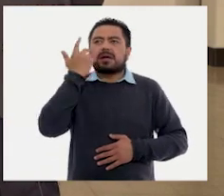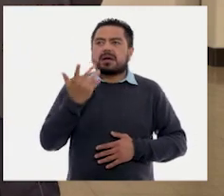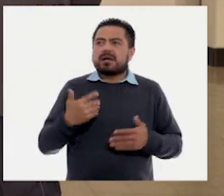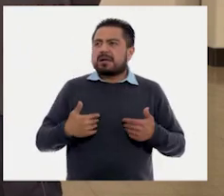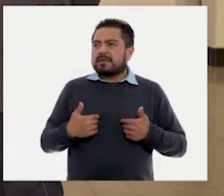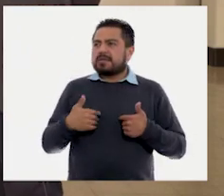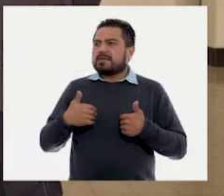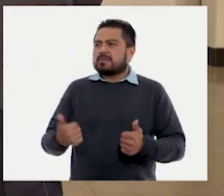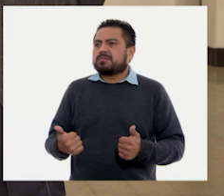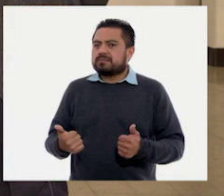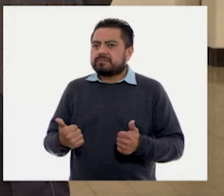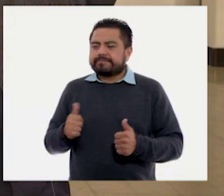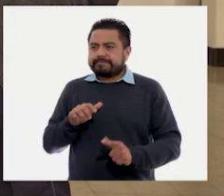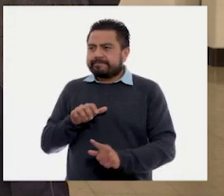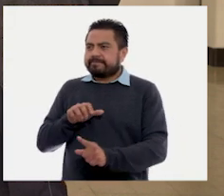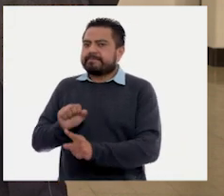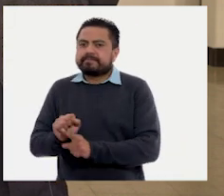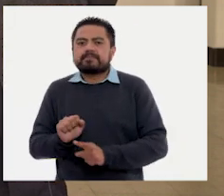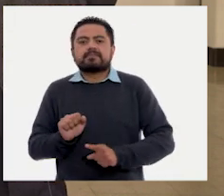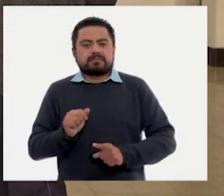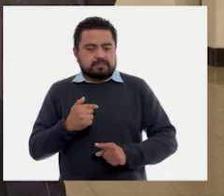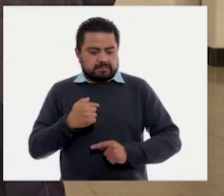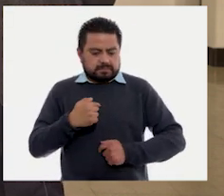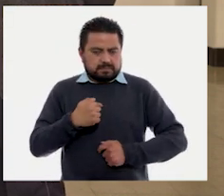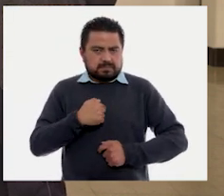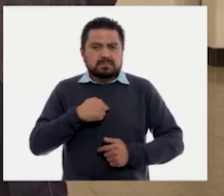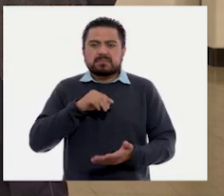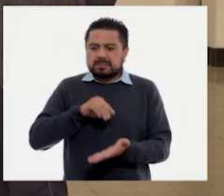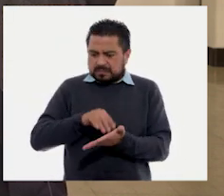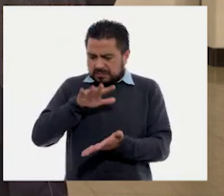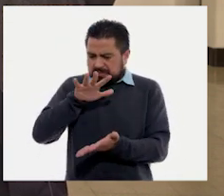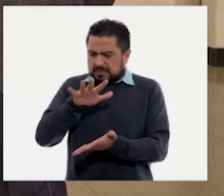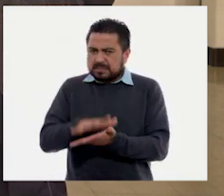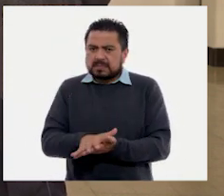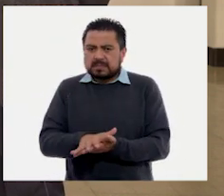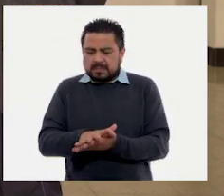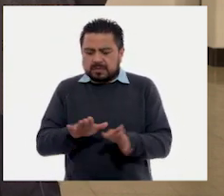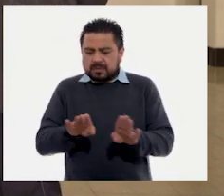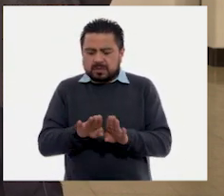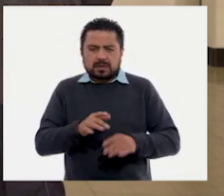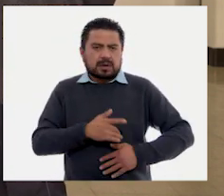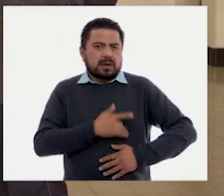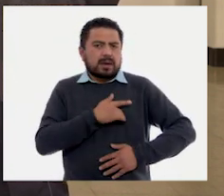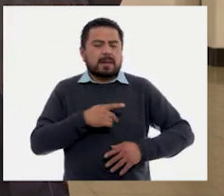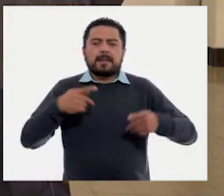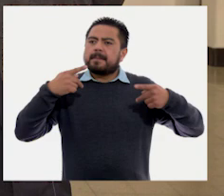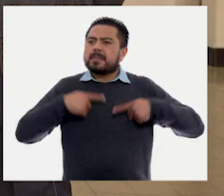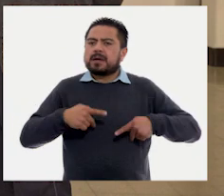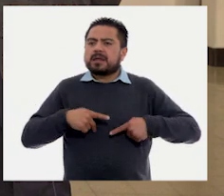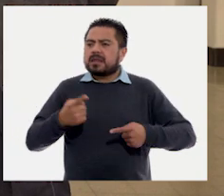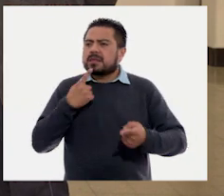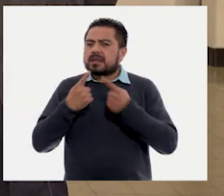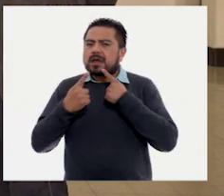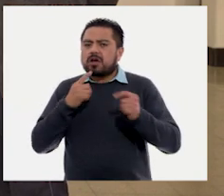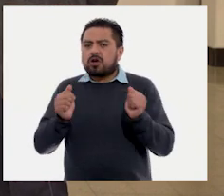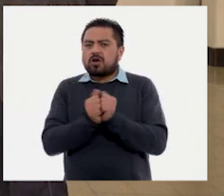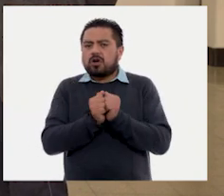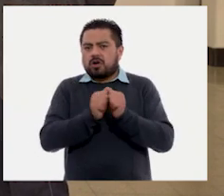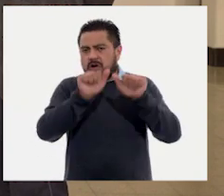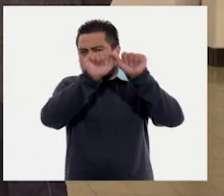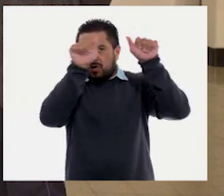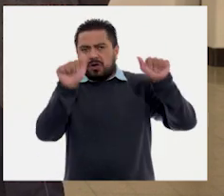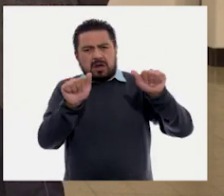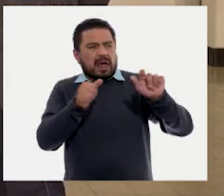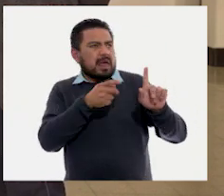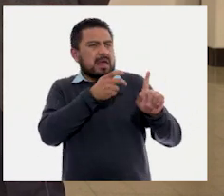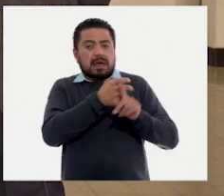entenderlo, ¿sí? Sino yo de alguna manera establecía como espectador un diálogo con la obra. Entonces,